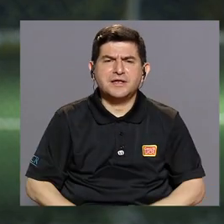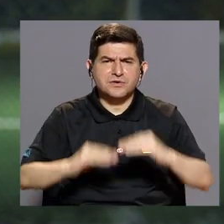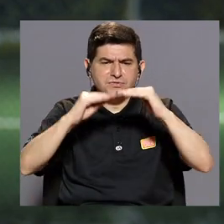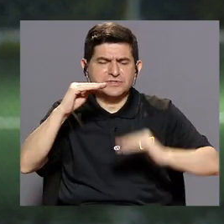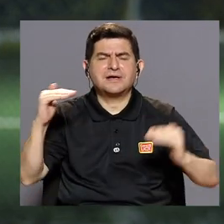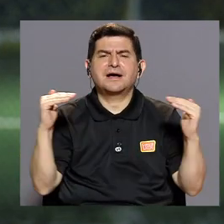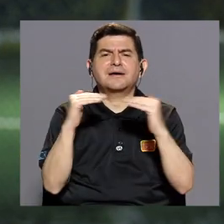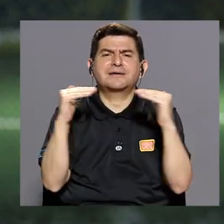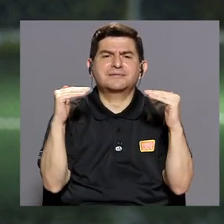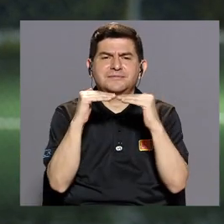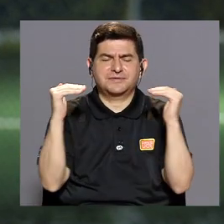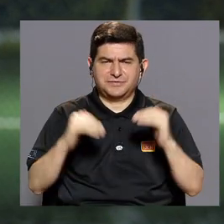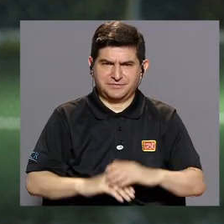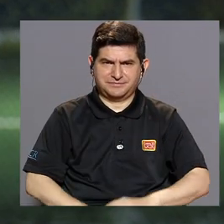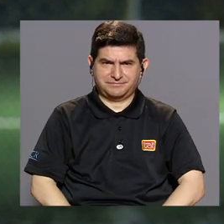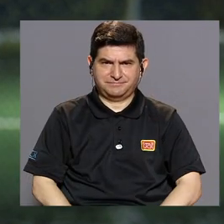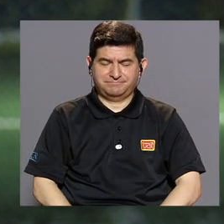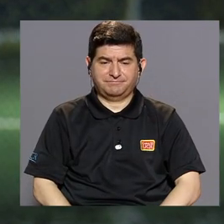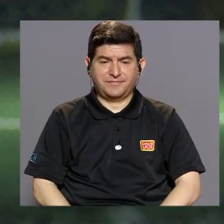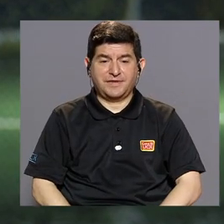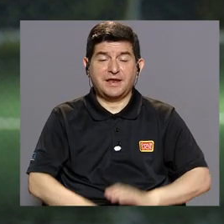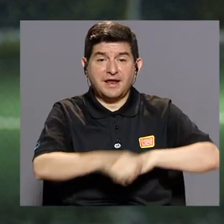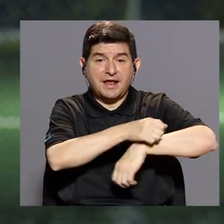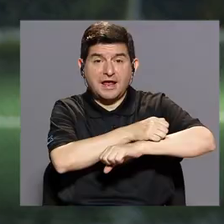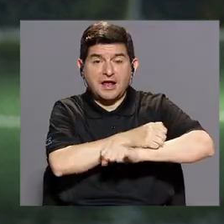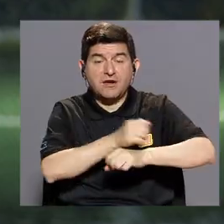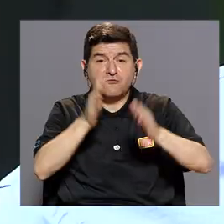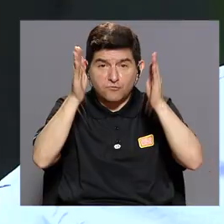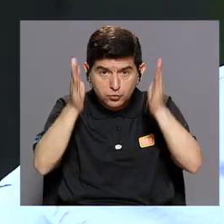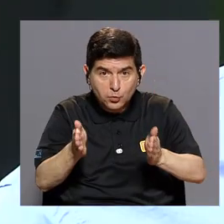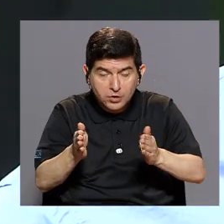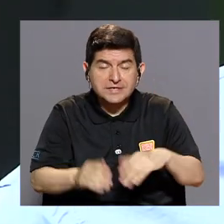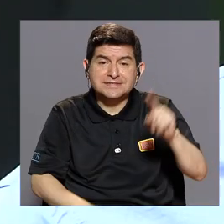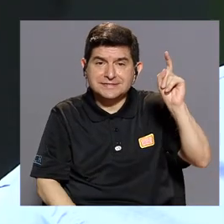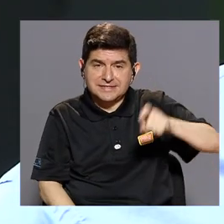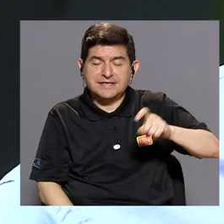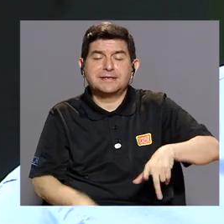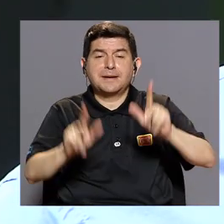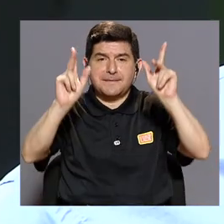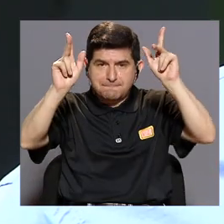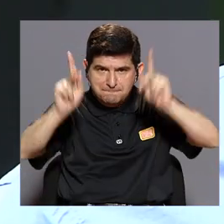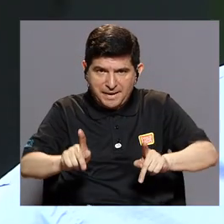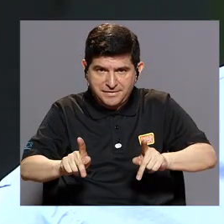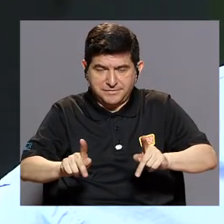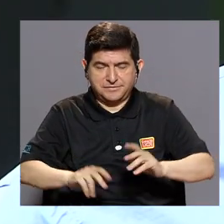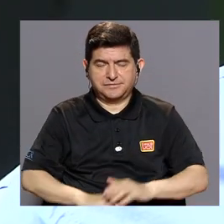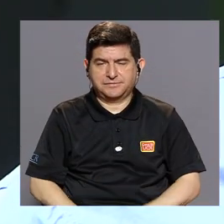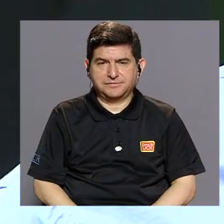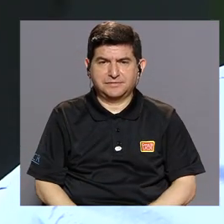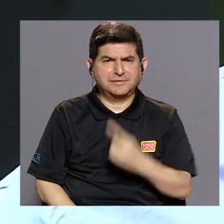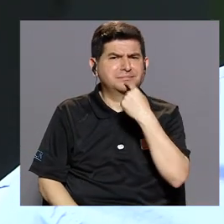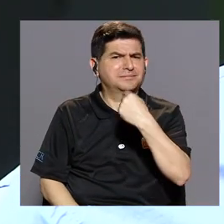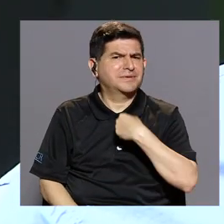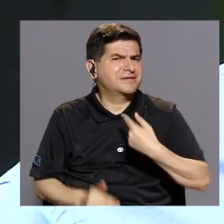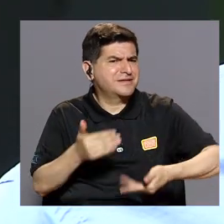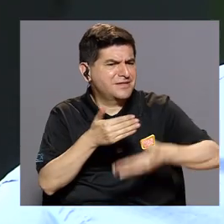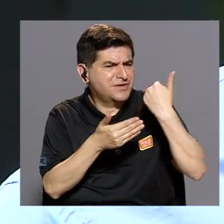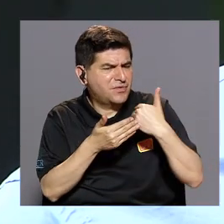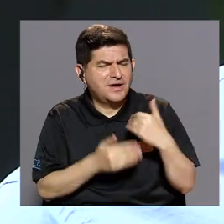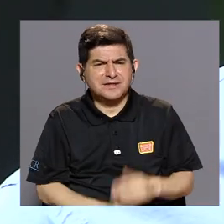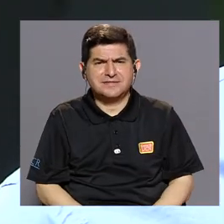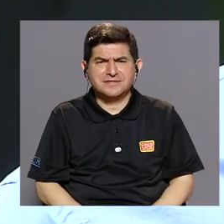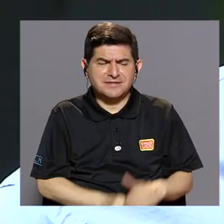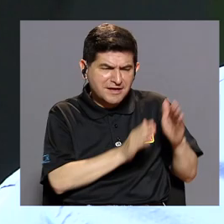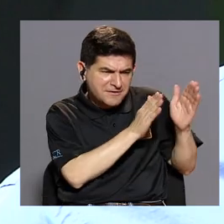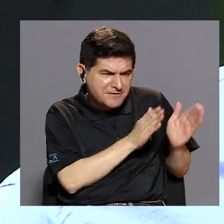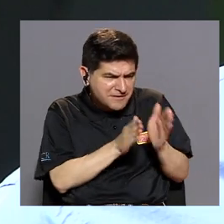ligas menores, porque el futbolista tiene que ser una persona, de algún modo, usted me decía,